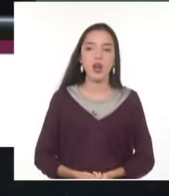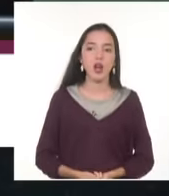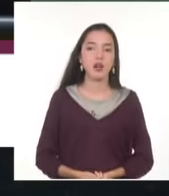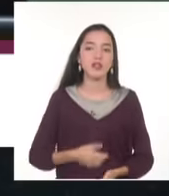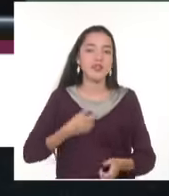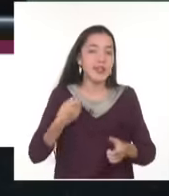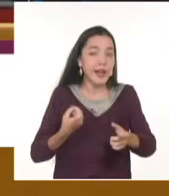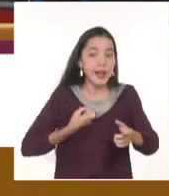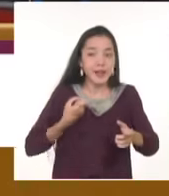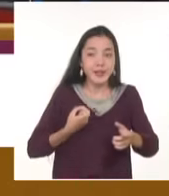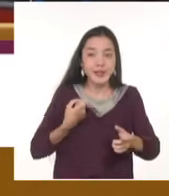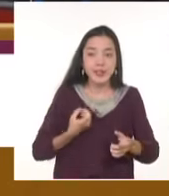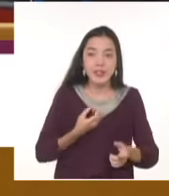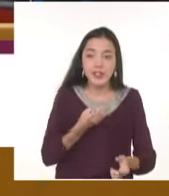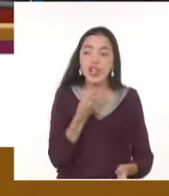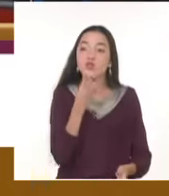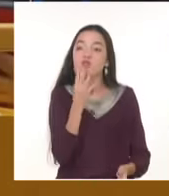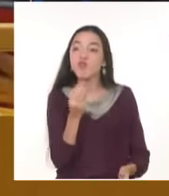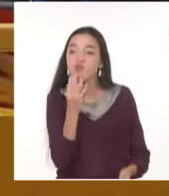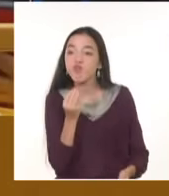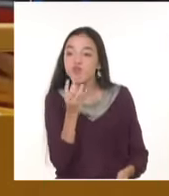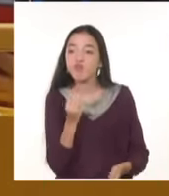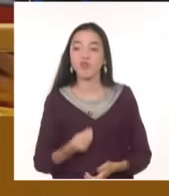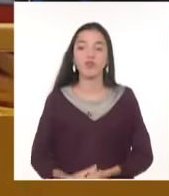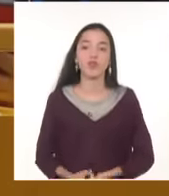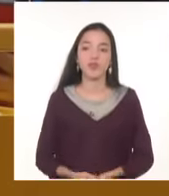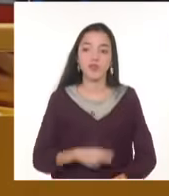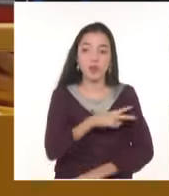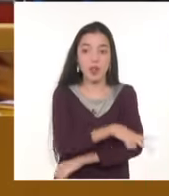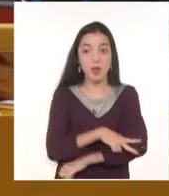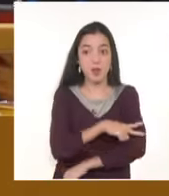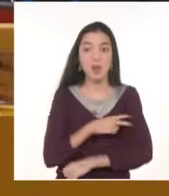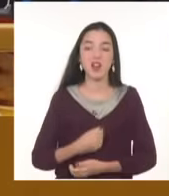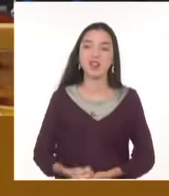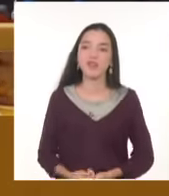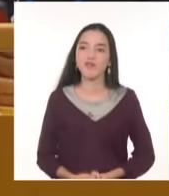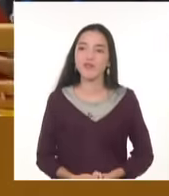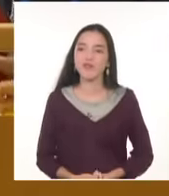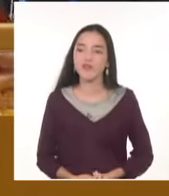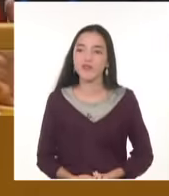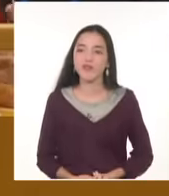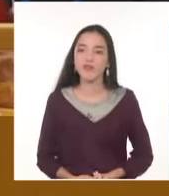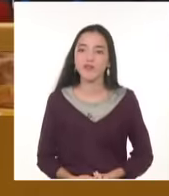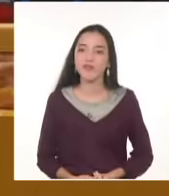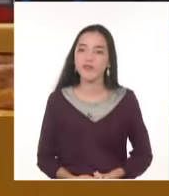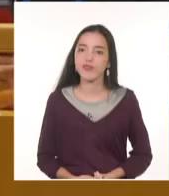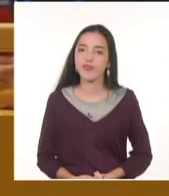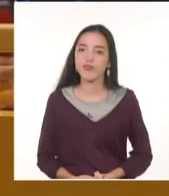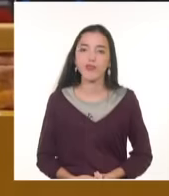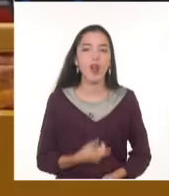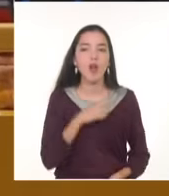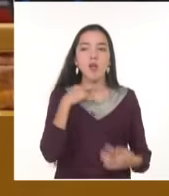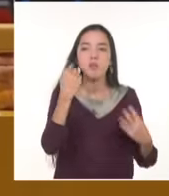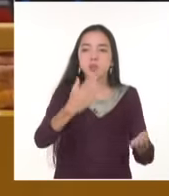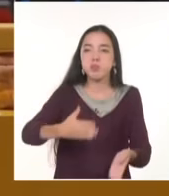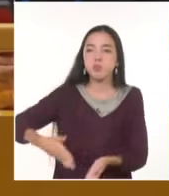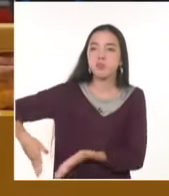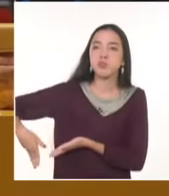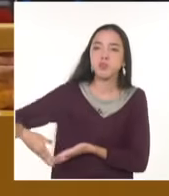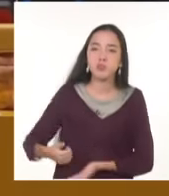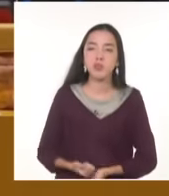de 40.000 civiles. Han muerto en esa masacre indiscriminada